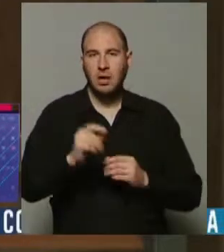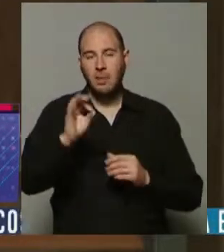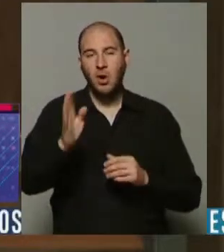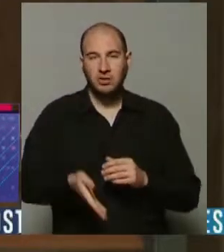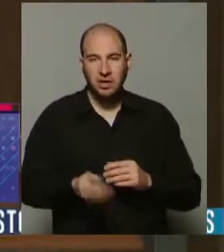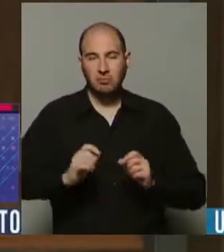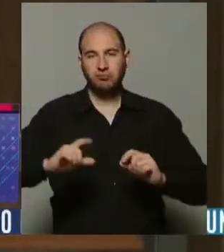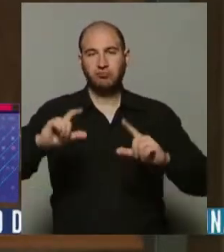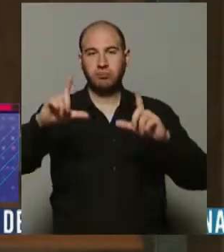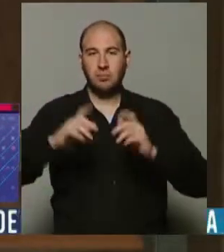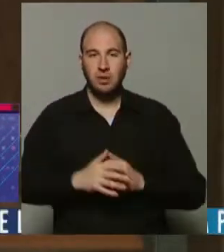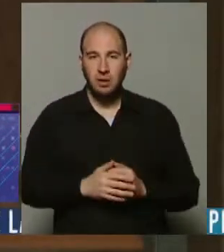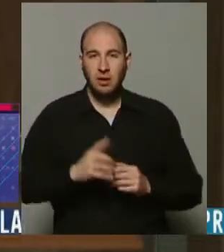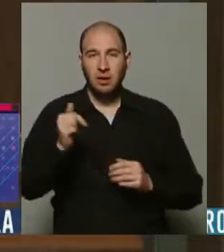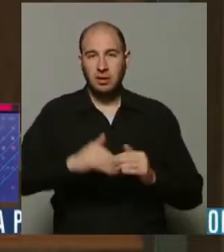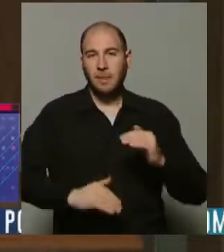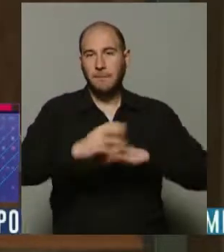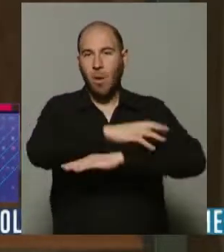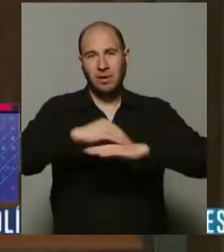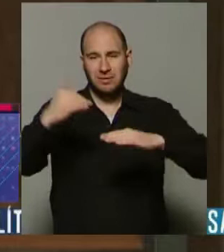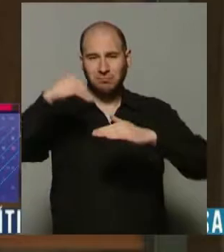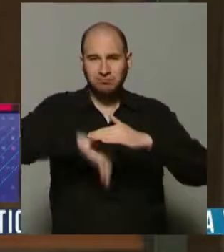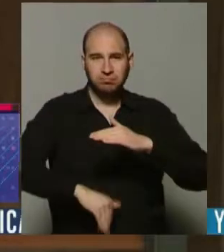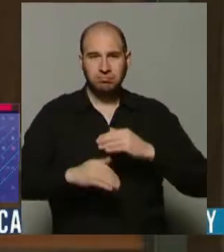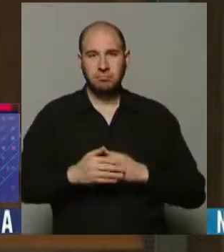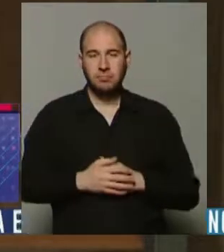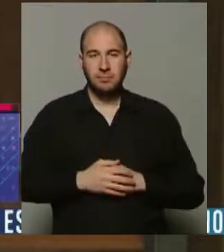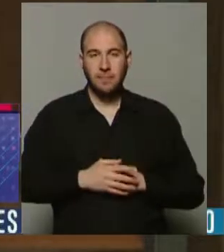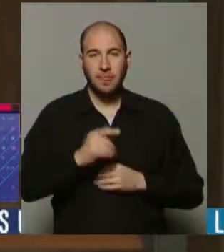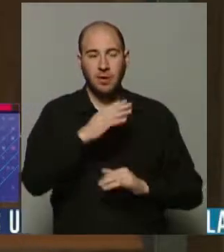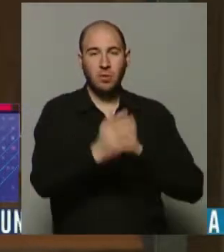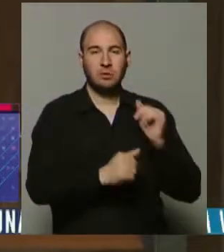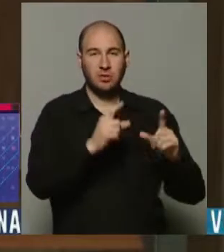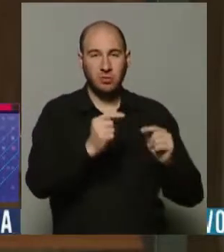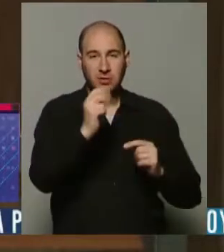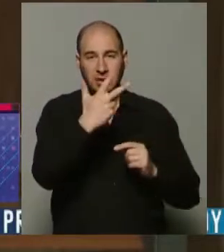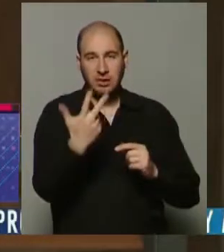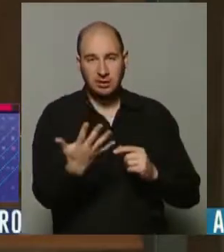dígitos, de alguna manera los hace cruzar esa línea de pobreza. Vamos a hablar de la cifra,